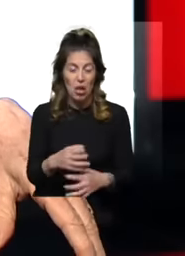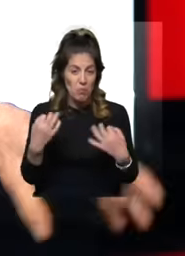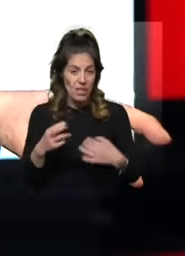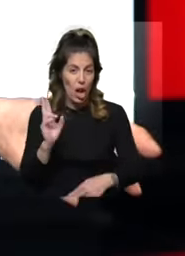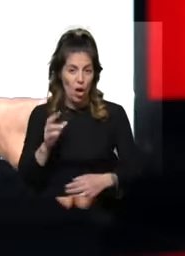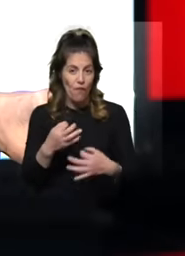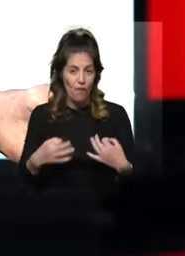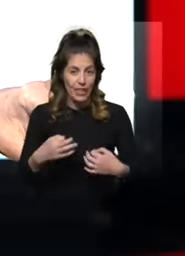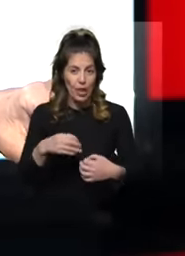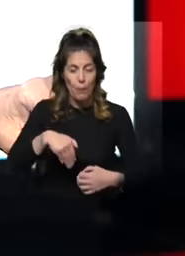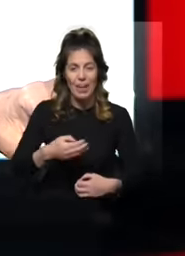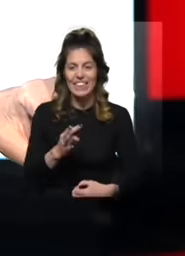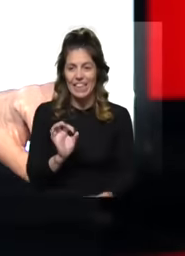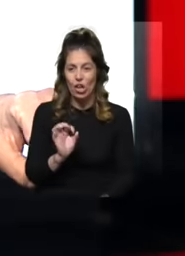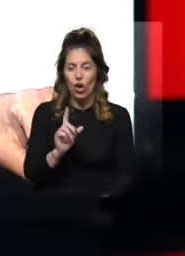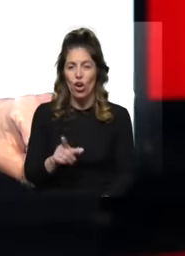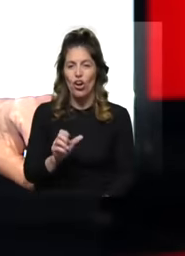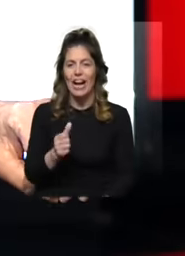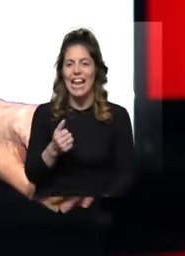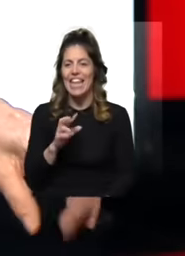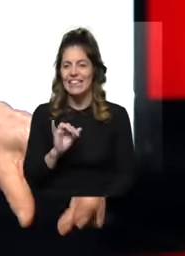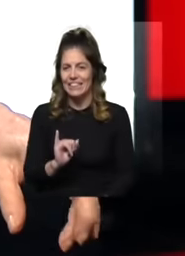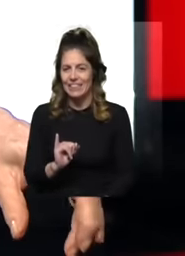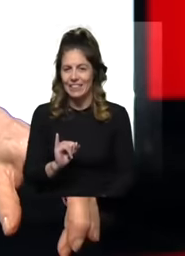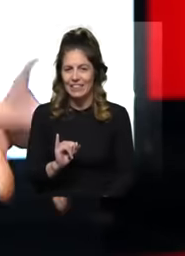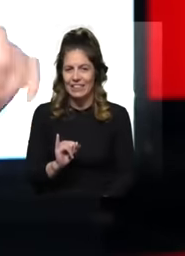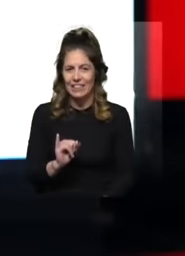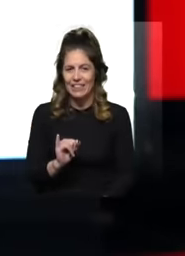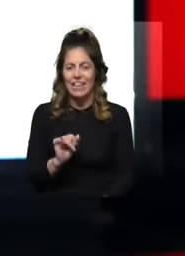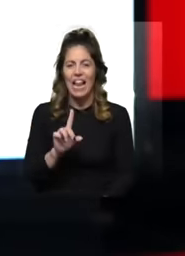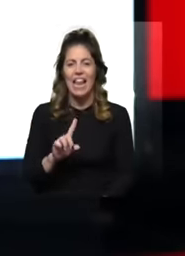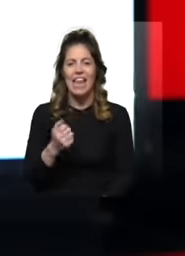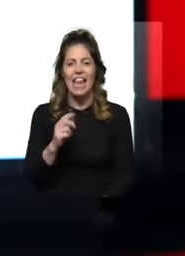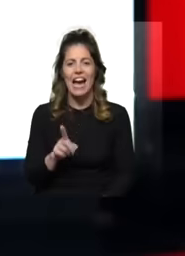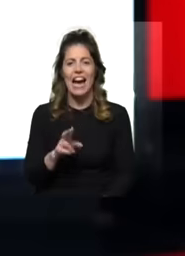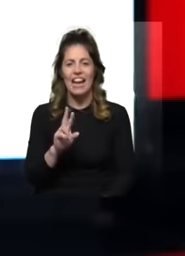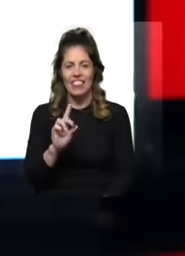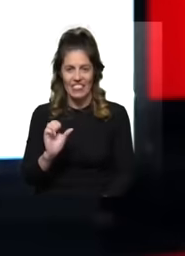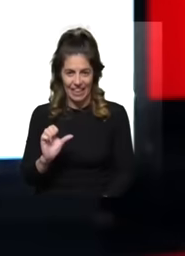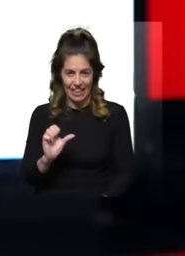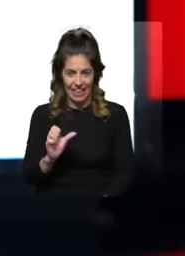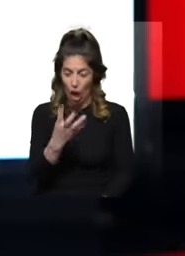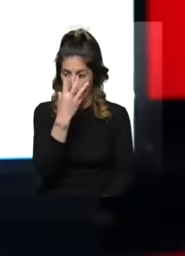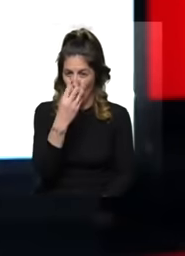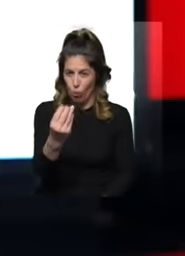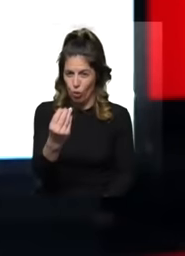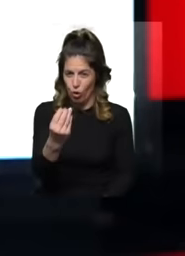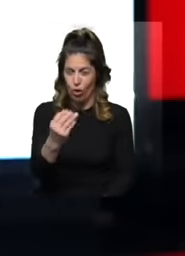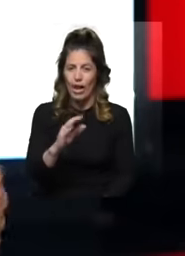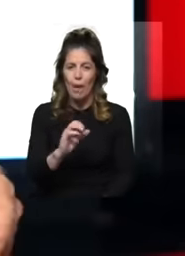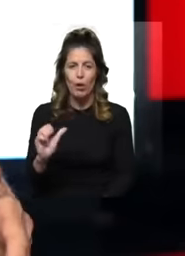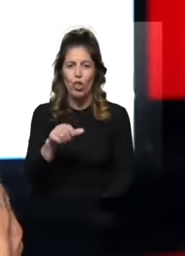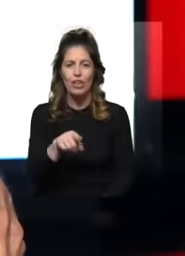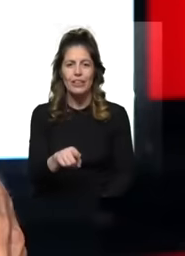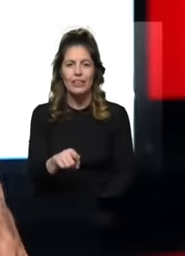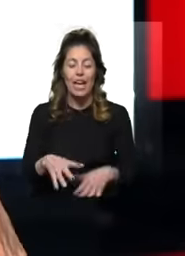era Mateo Galetti y Antonio Lagarde, el Lobo Lagarde, no el Lobito. Y el Palacio Peñarol